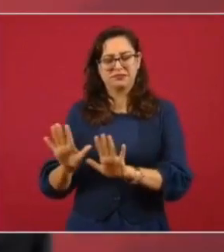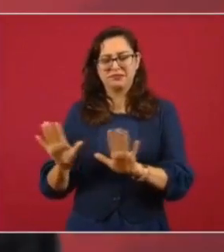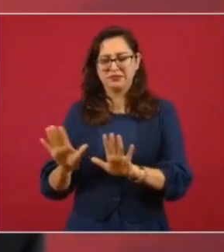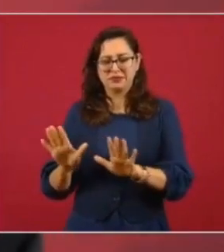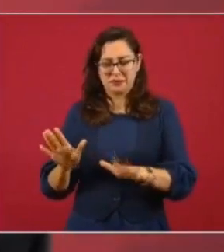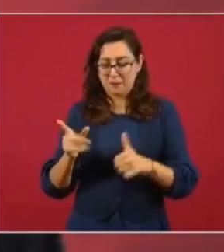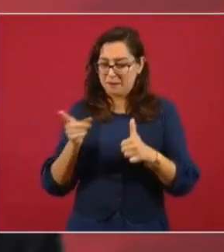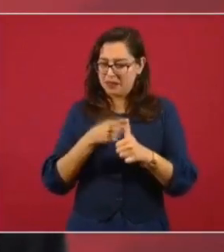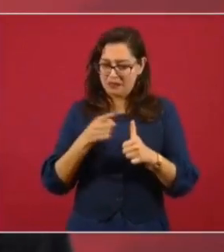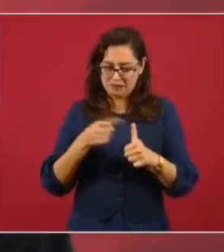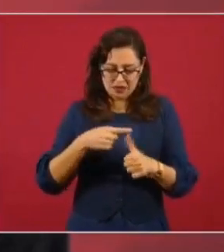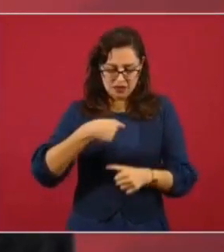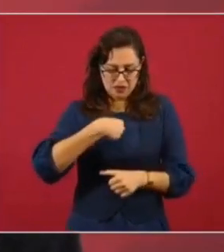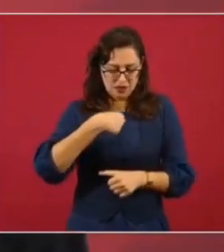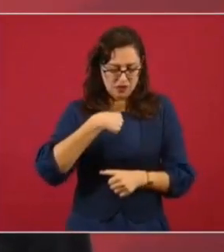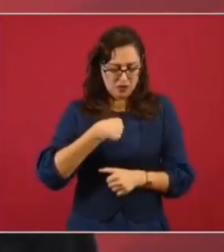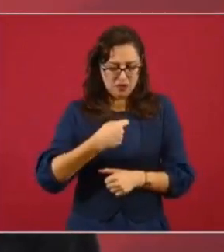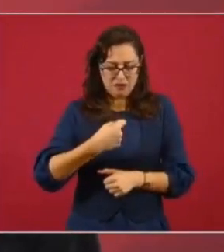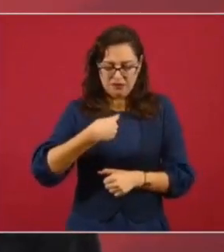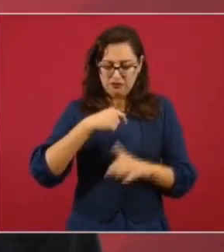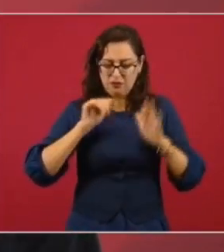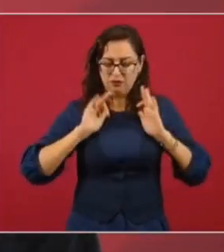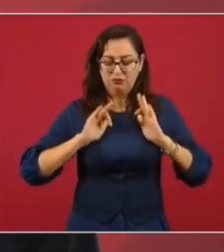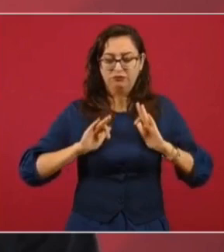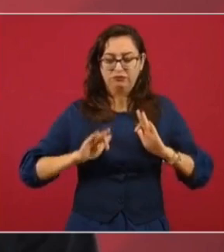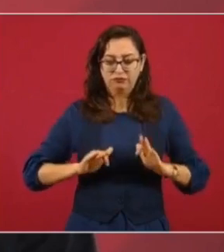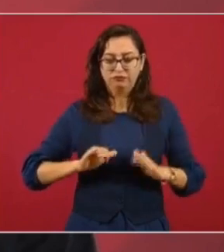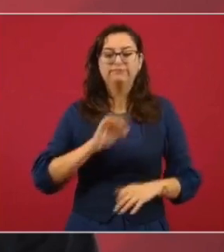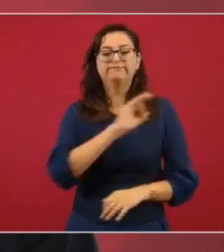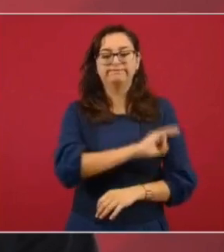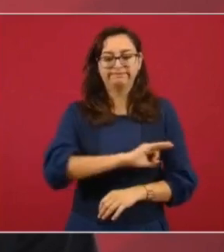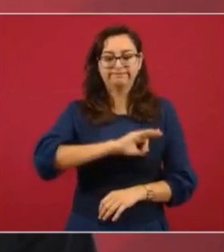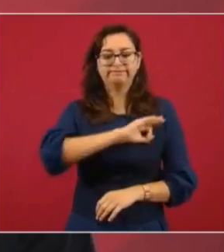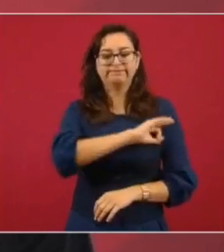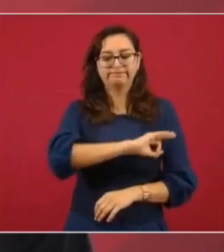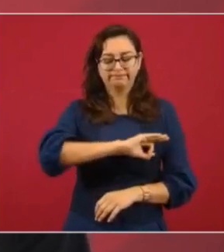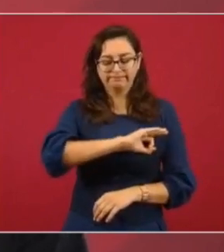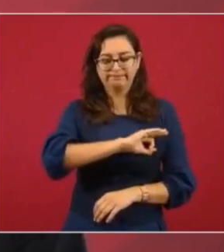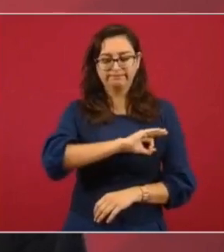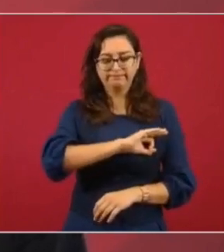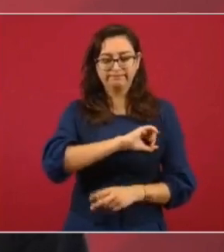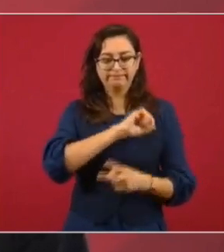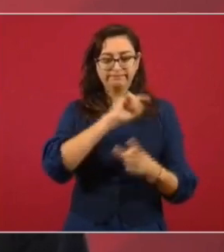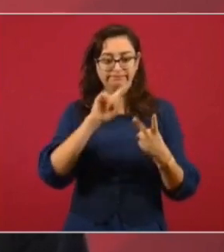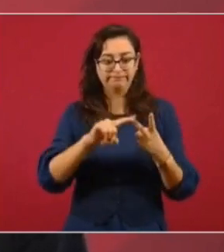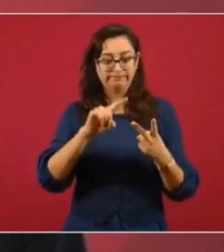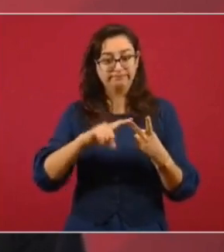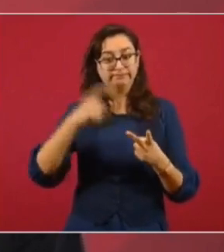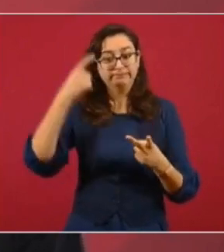Es estar bien con uno mismo, la felicidad. Estar